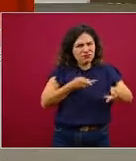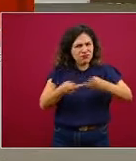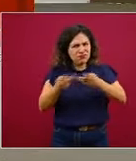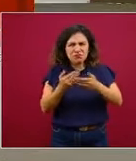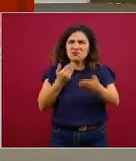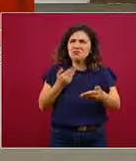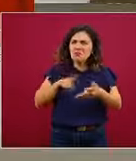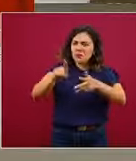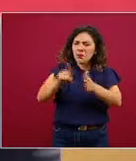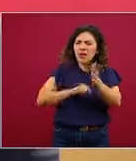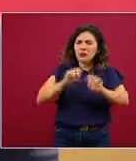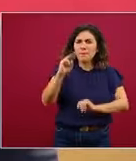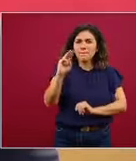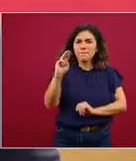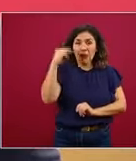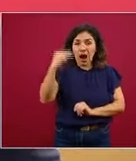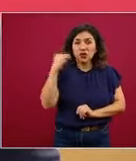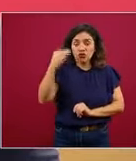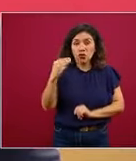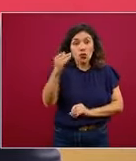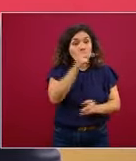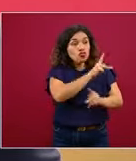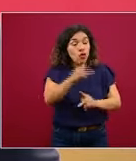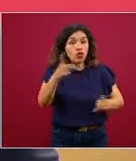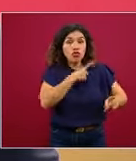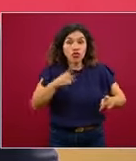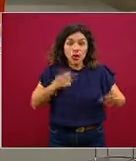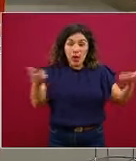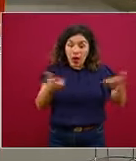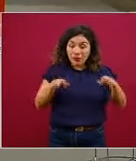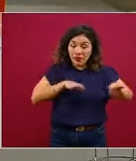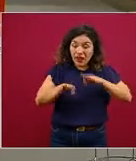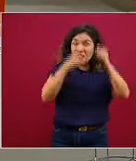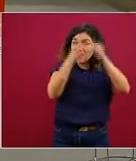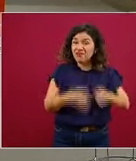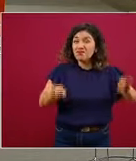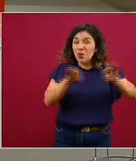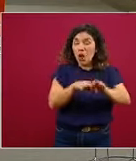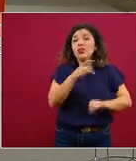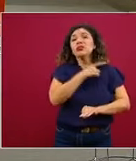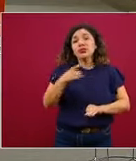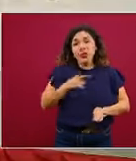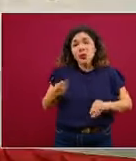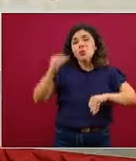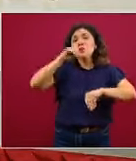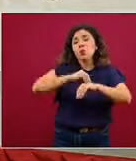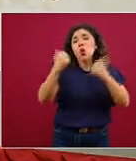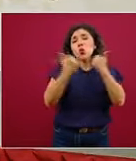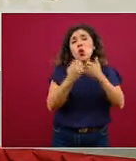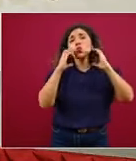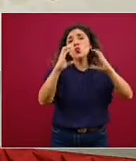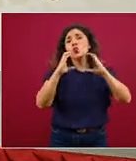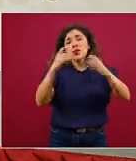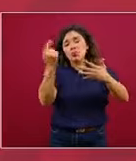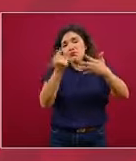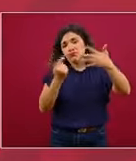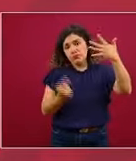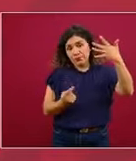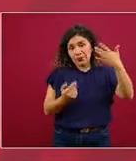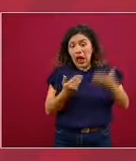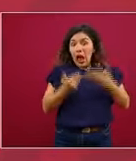de marzo, ya todos los que tenían que participar a estas actividades esenciales tenían que tener o aplicar este tipo de criterios. Ahora